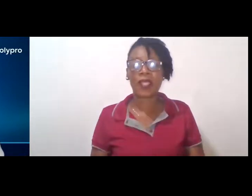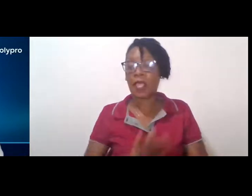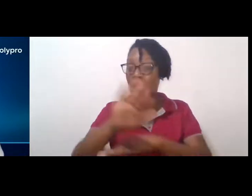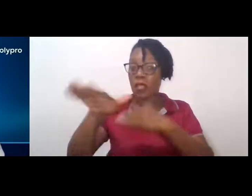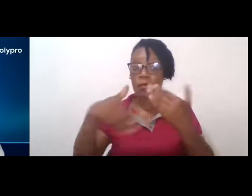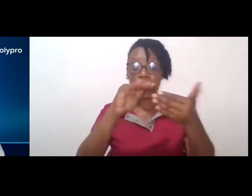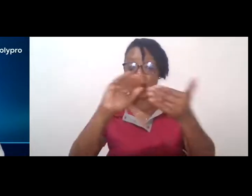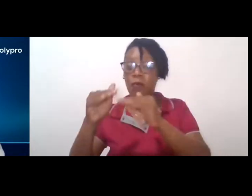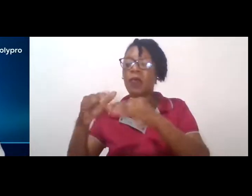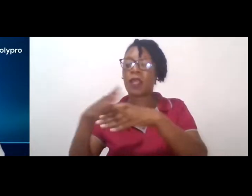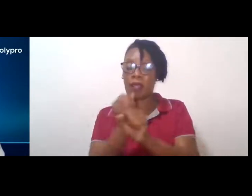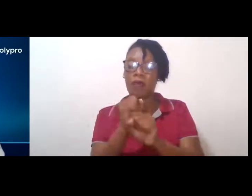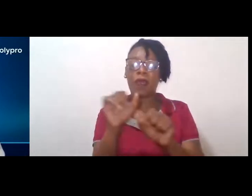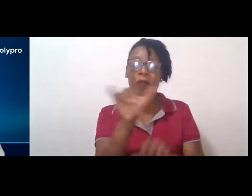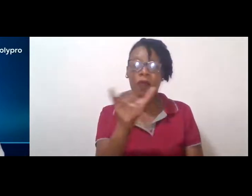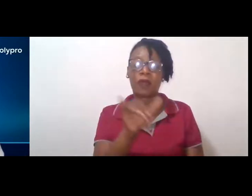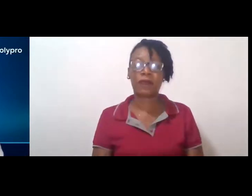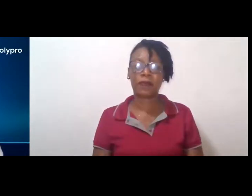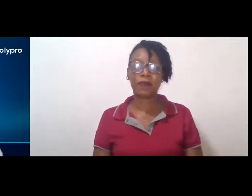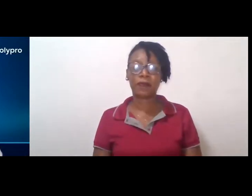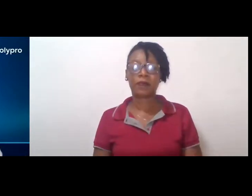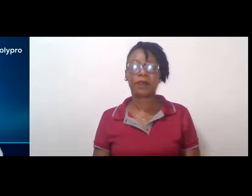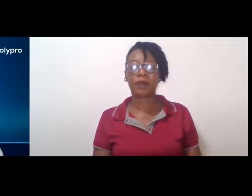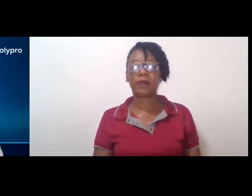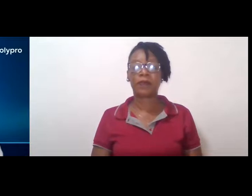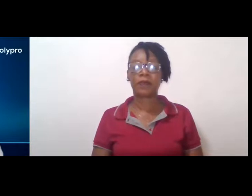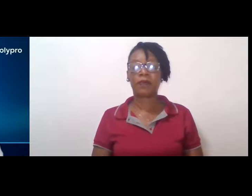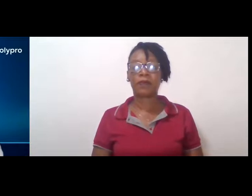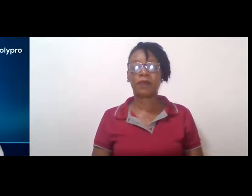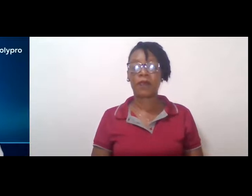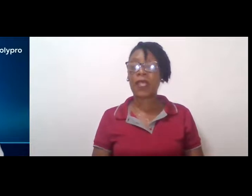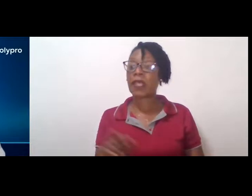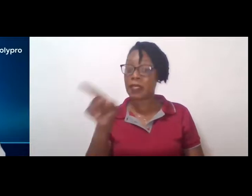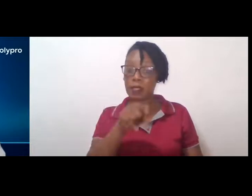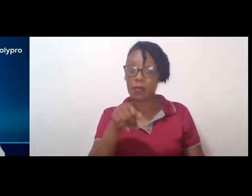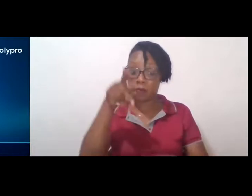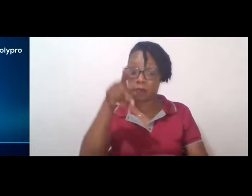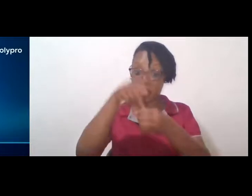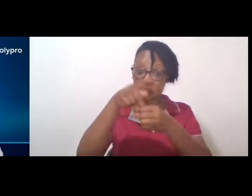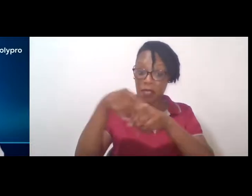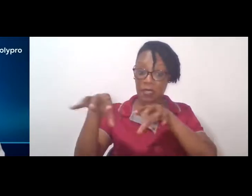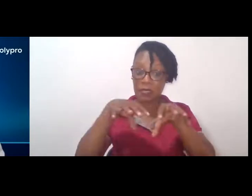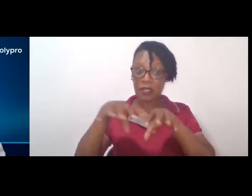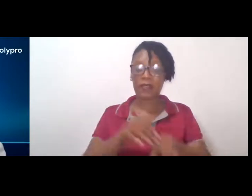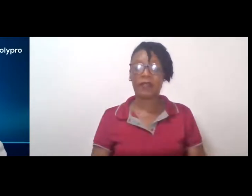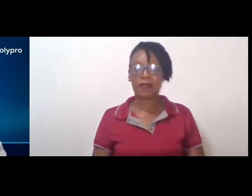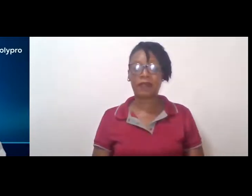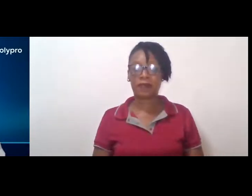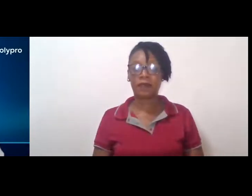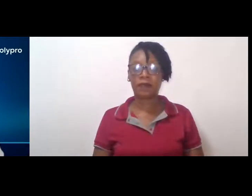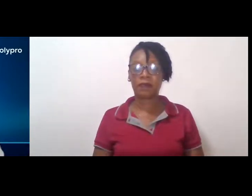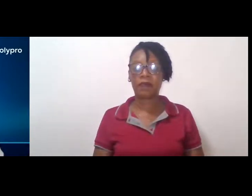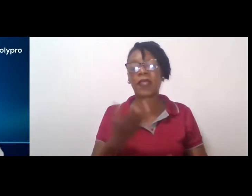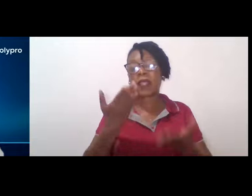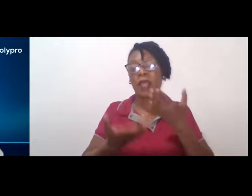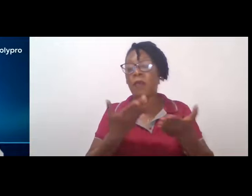comunidad también lo haga. Creo que hay un... Que sean participantes activos, ¿verdad? Exactamente, aunque no